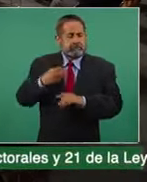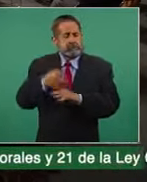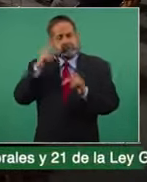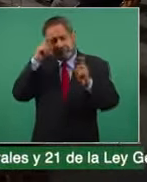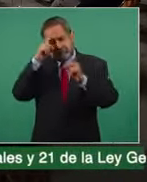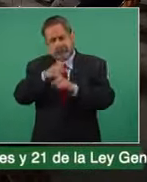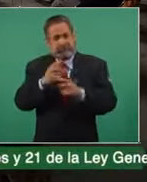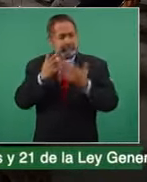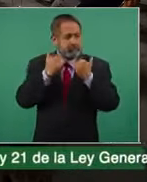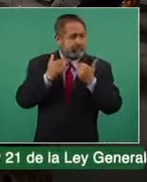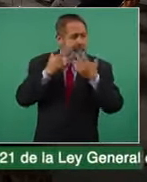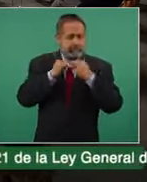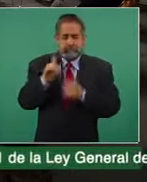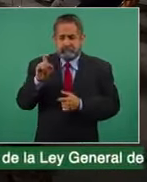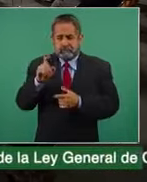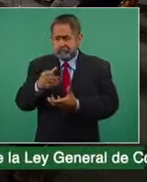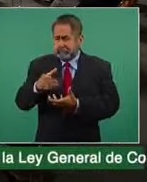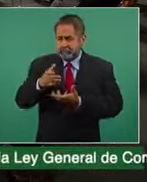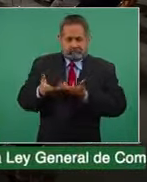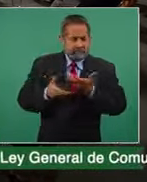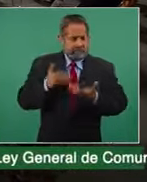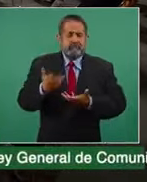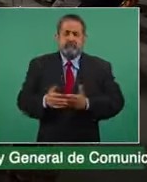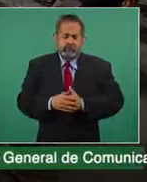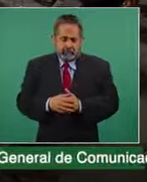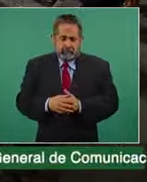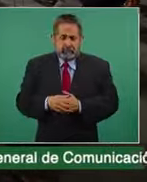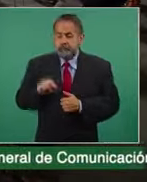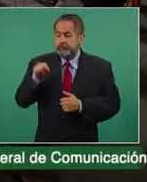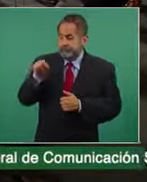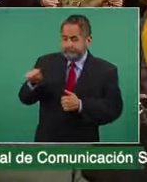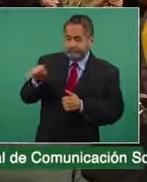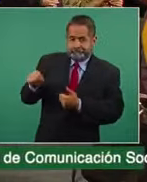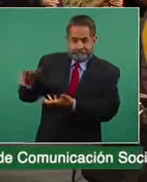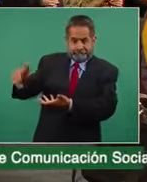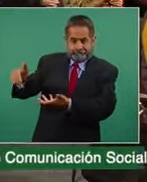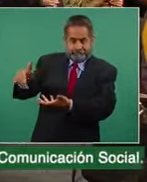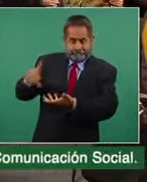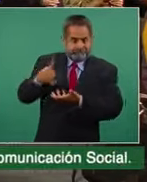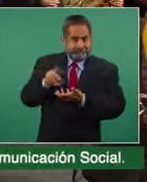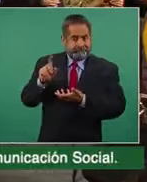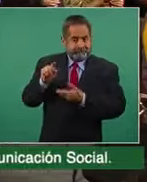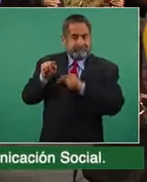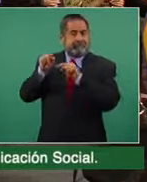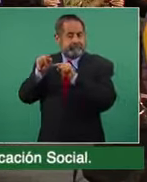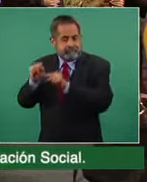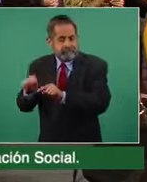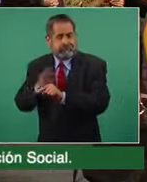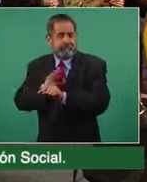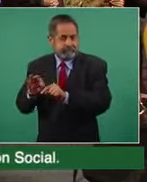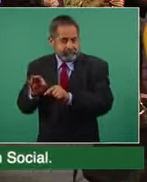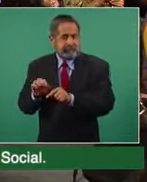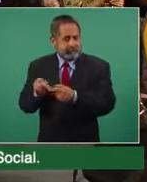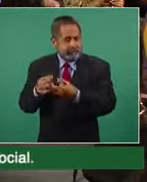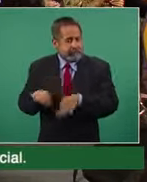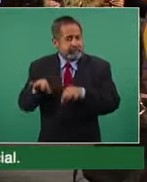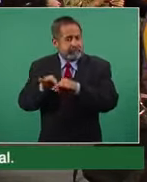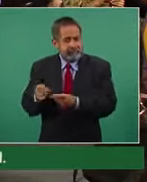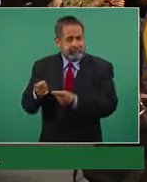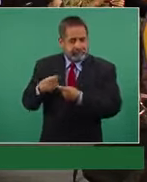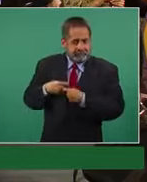dificultades para adquirir este líquido indispensable. La reconexión es un paso importante para poder establecer